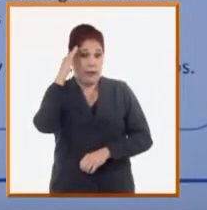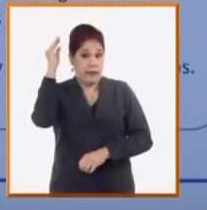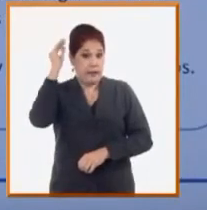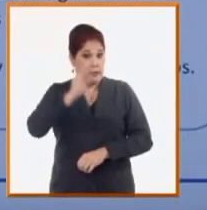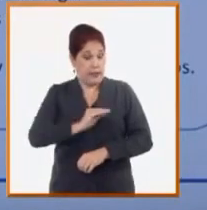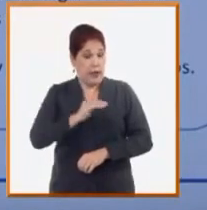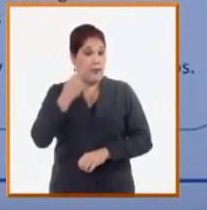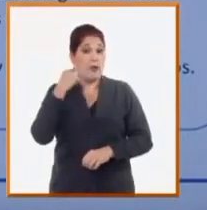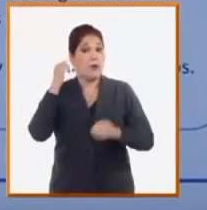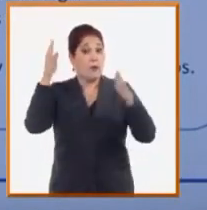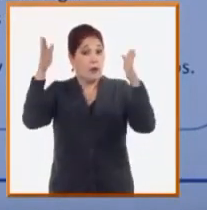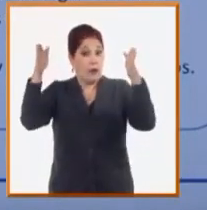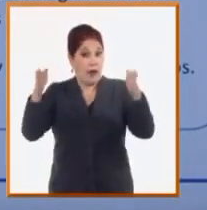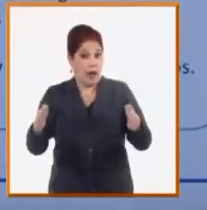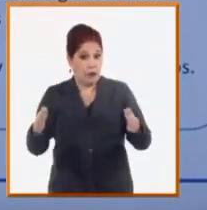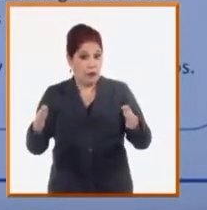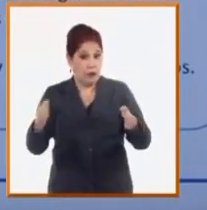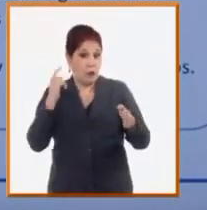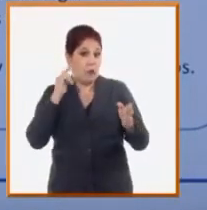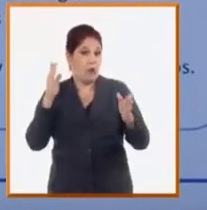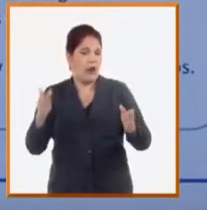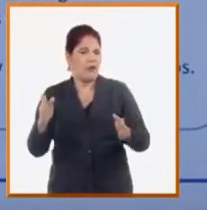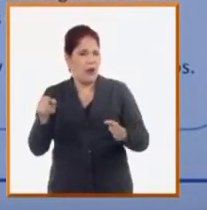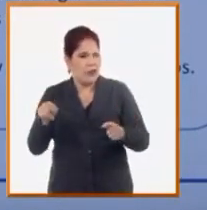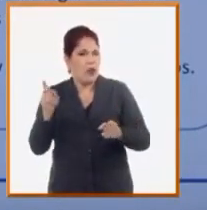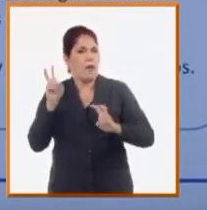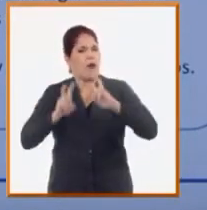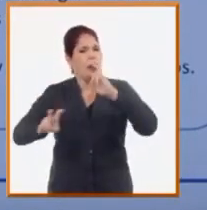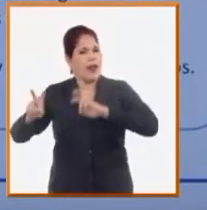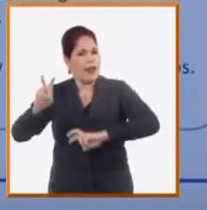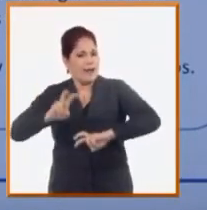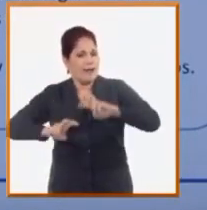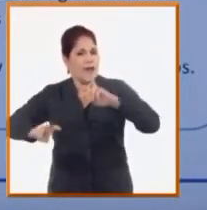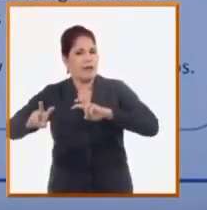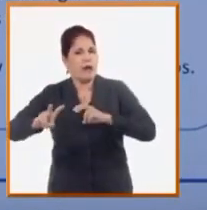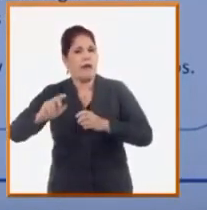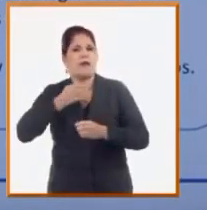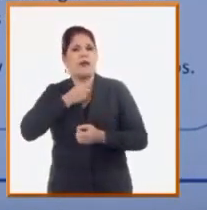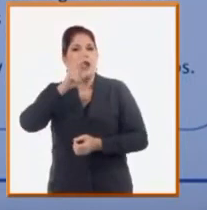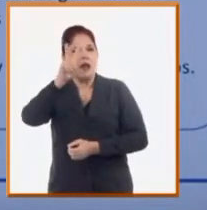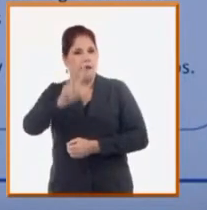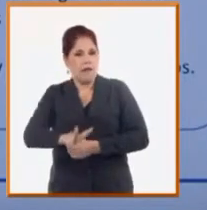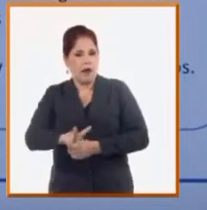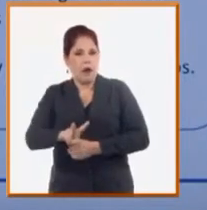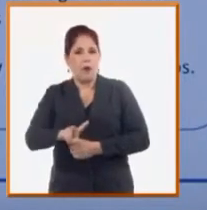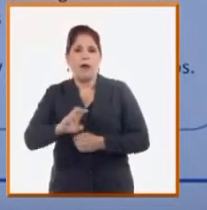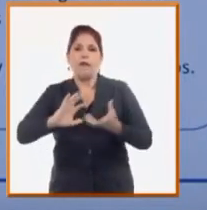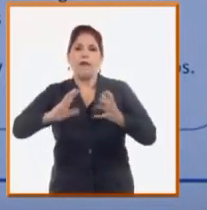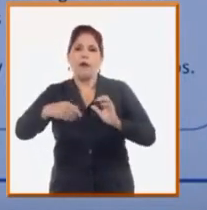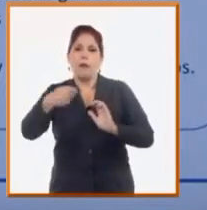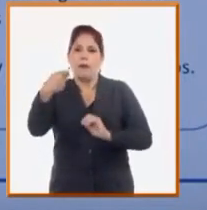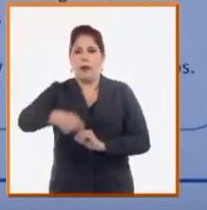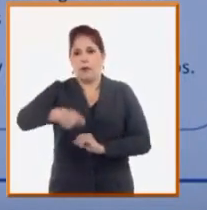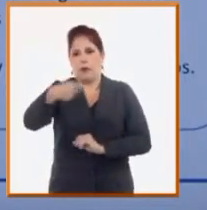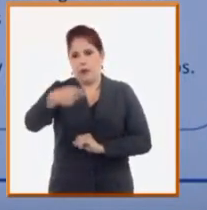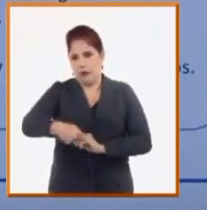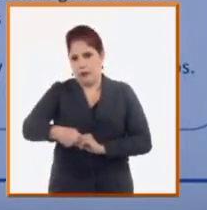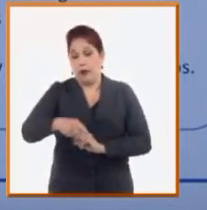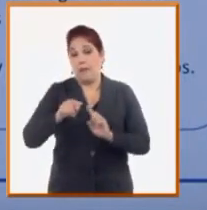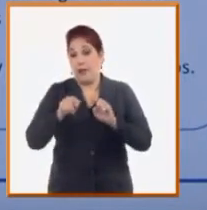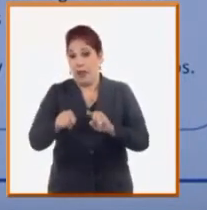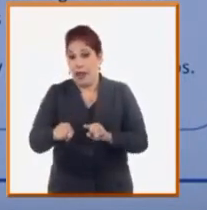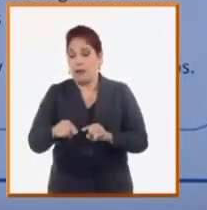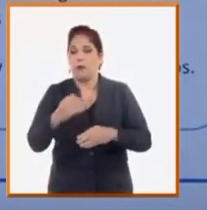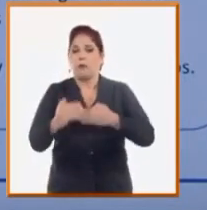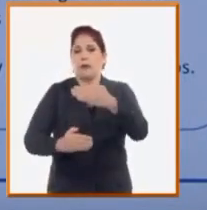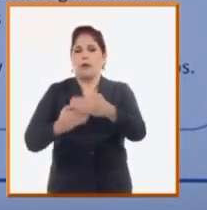es un año en que nos corresponde revisar y evaluar el marco jurídico que cumplió 2 años en septiembre de este año. Ahí hicimos un amplio